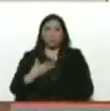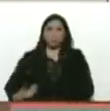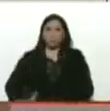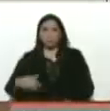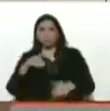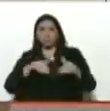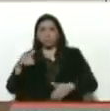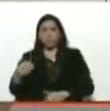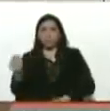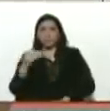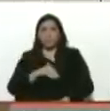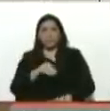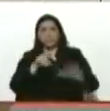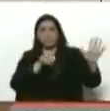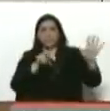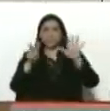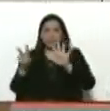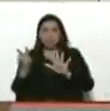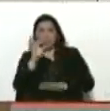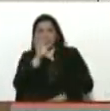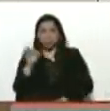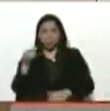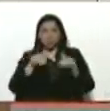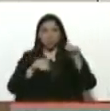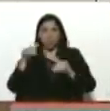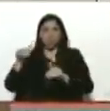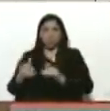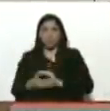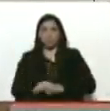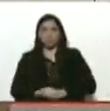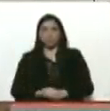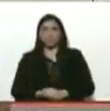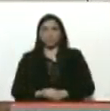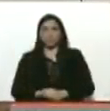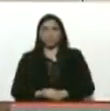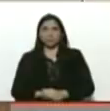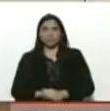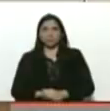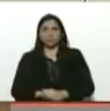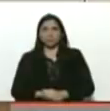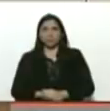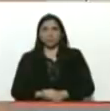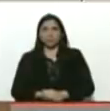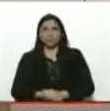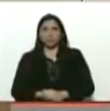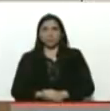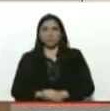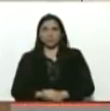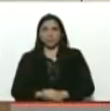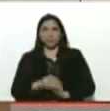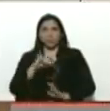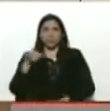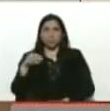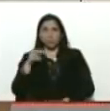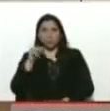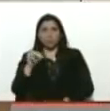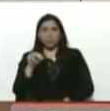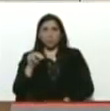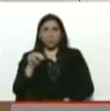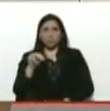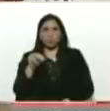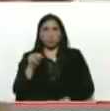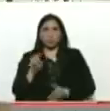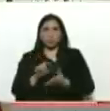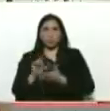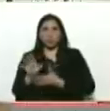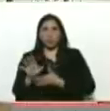del 67% de los votos y nosotros expulsamos en junio al encargado de negocios de la Embajada